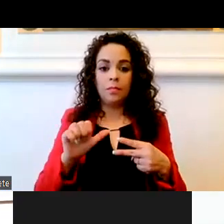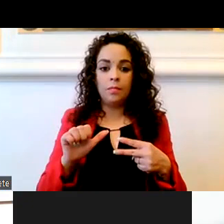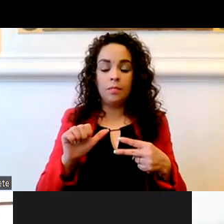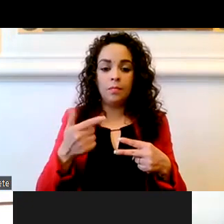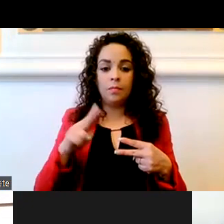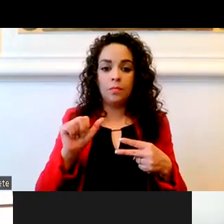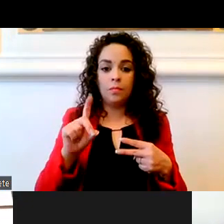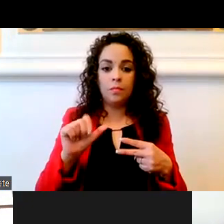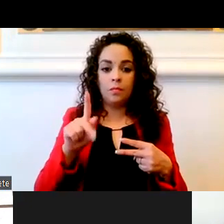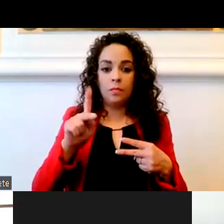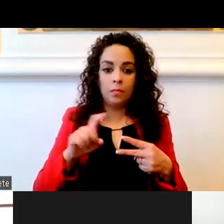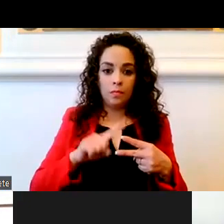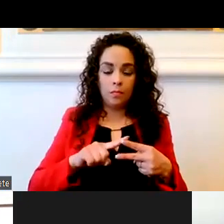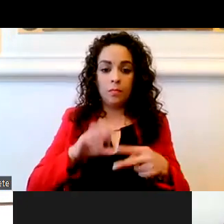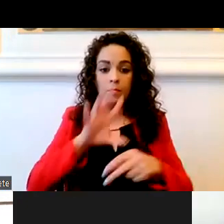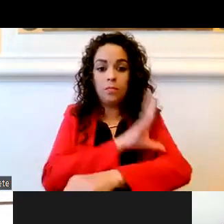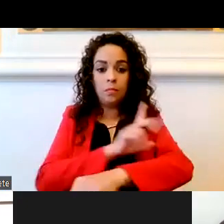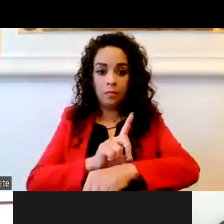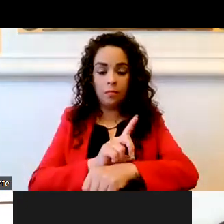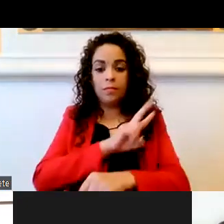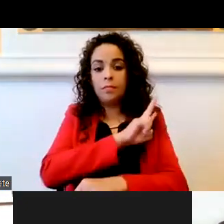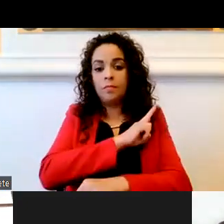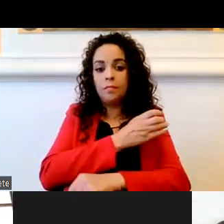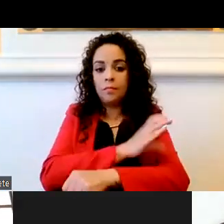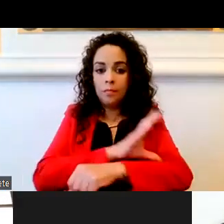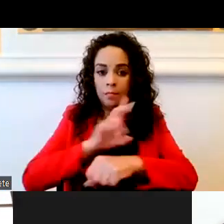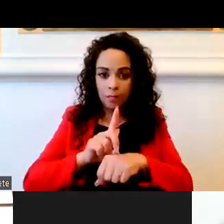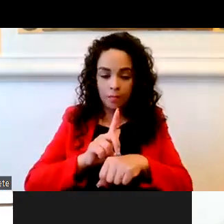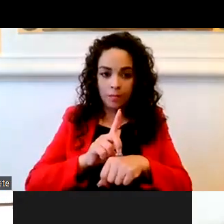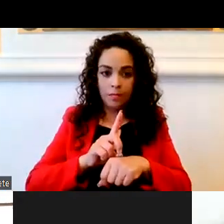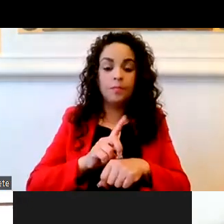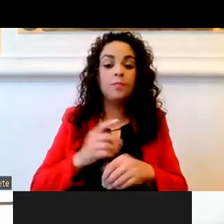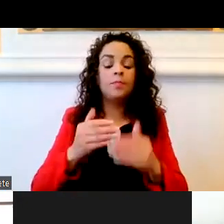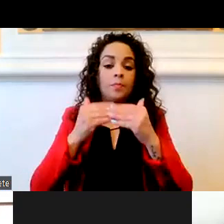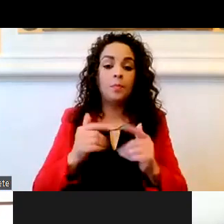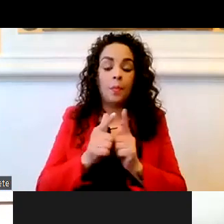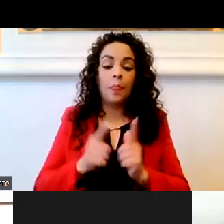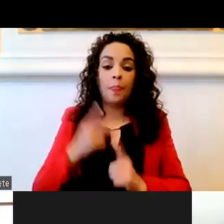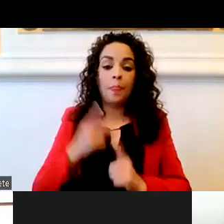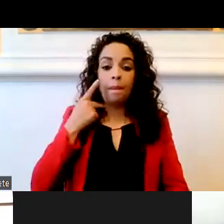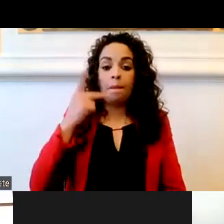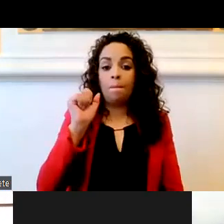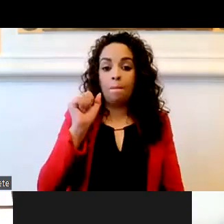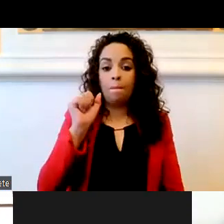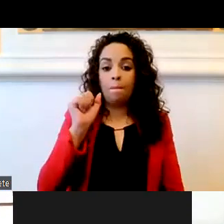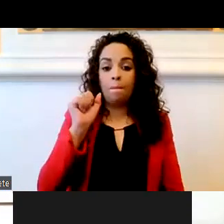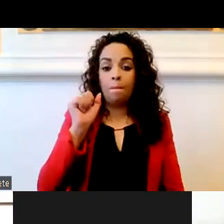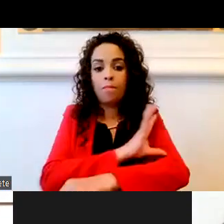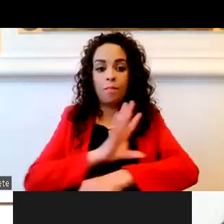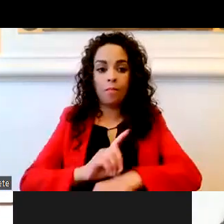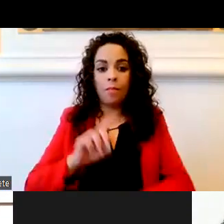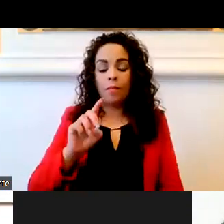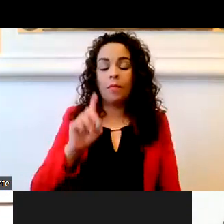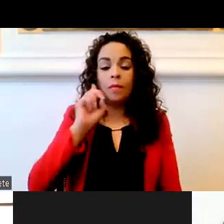coordinadora y vicecoordinadora respectivamente. Del Grupo Parlamentario del Partido Acción Nacional, la vicecoordinadora, la diputada Luisa